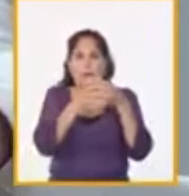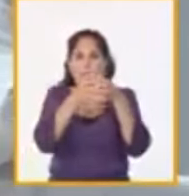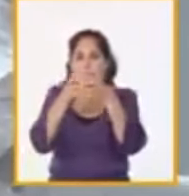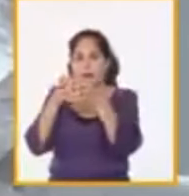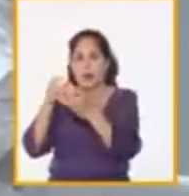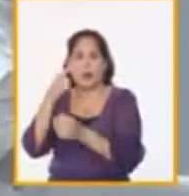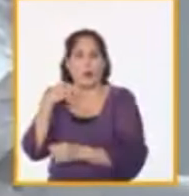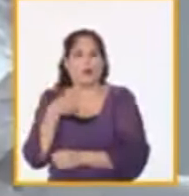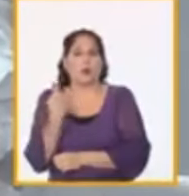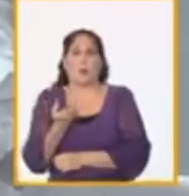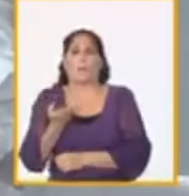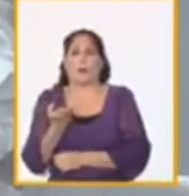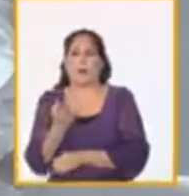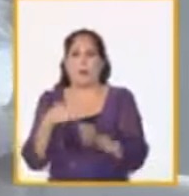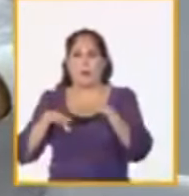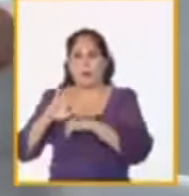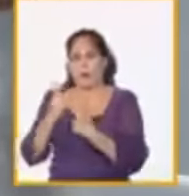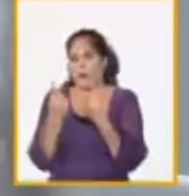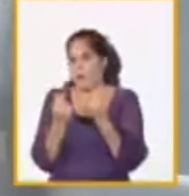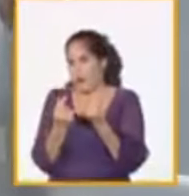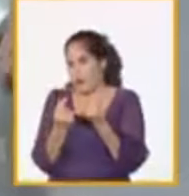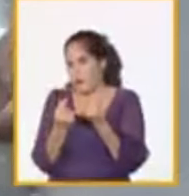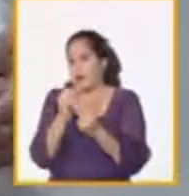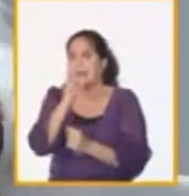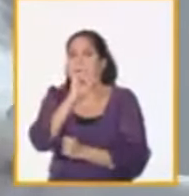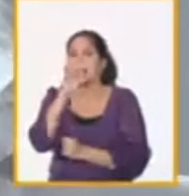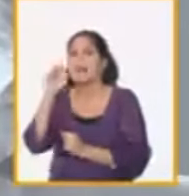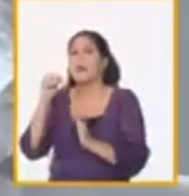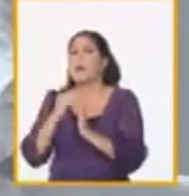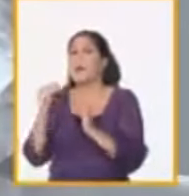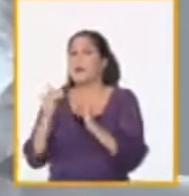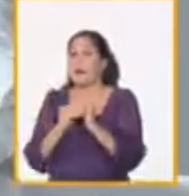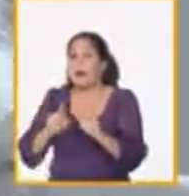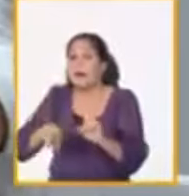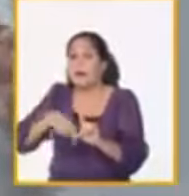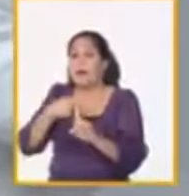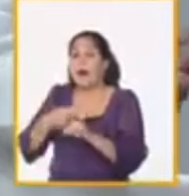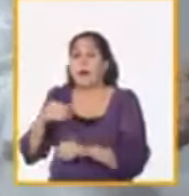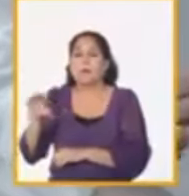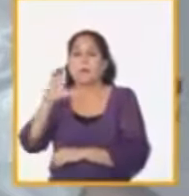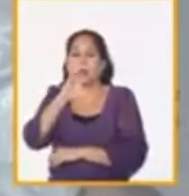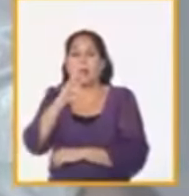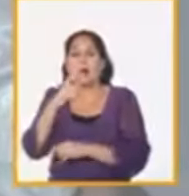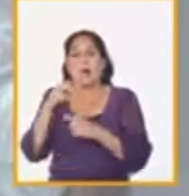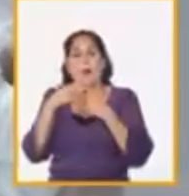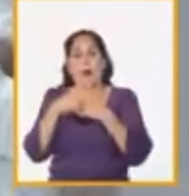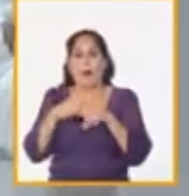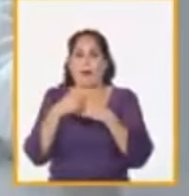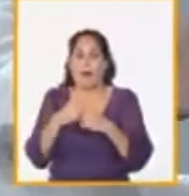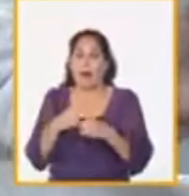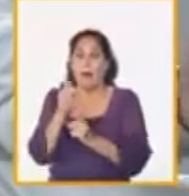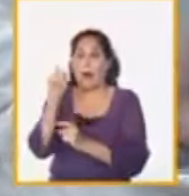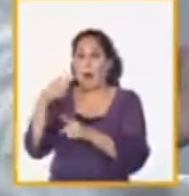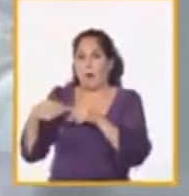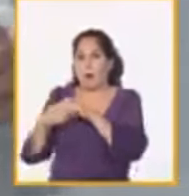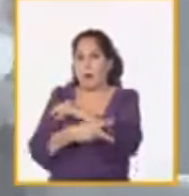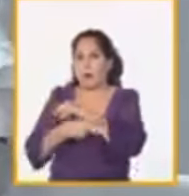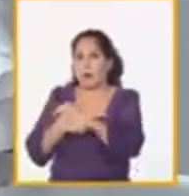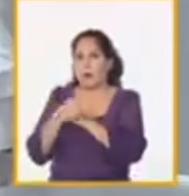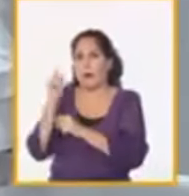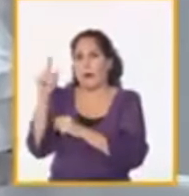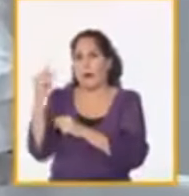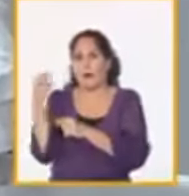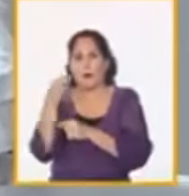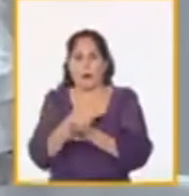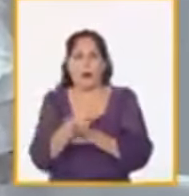solicitamos al Ministerio de Finanzas 600 millones adicionales para poder acometer un grupo de obras que tienen impacto directo en el